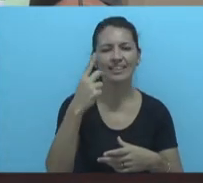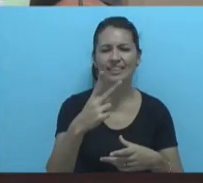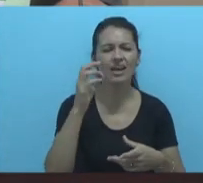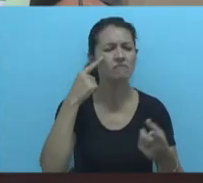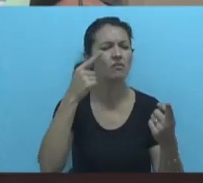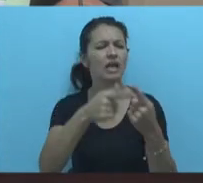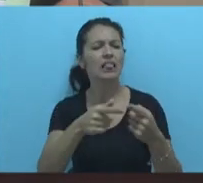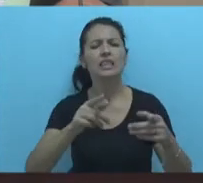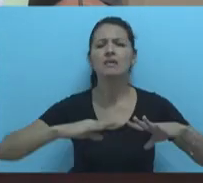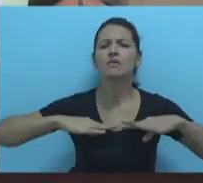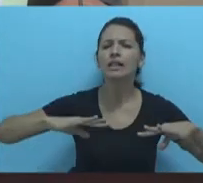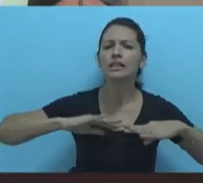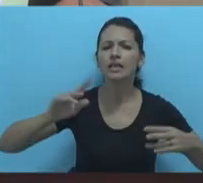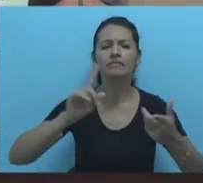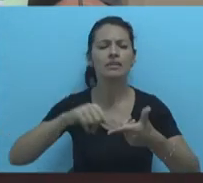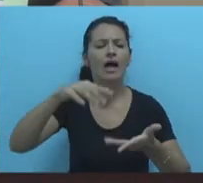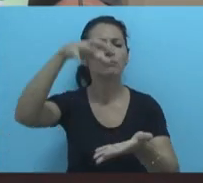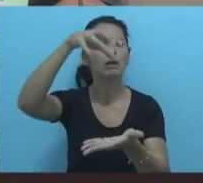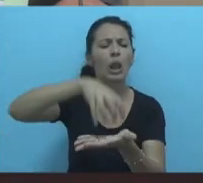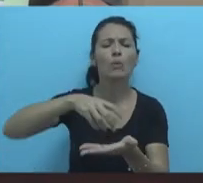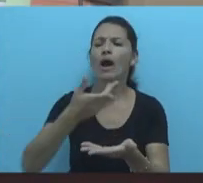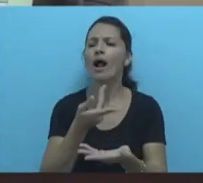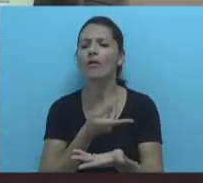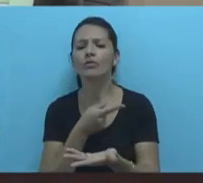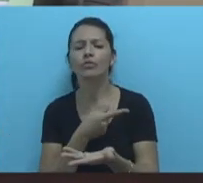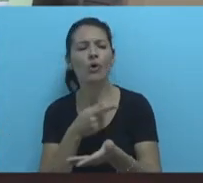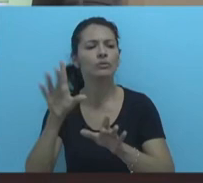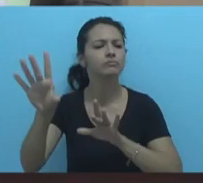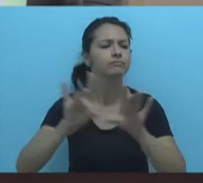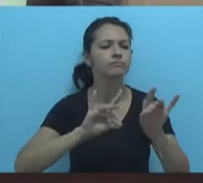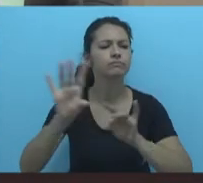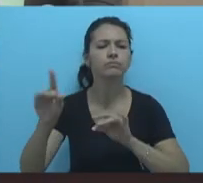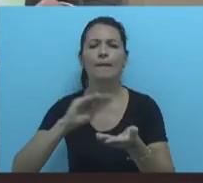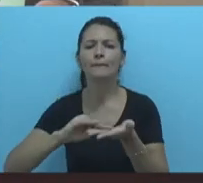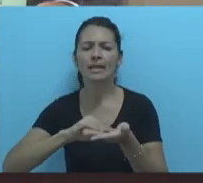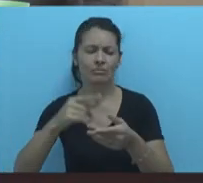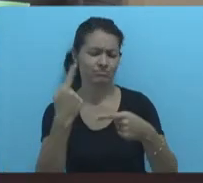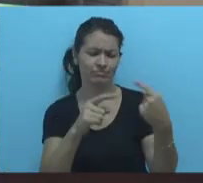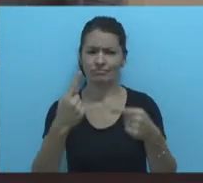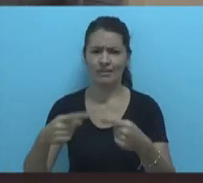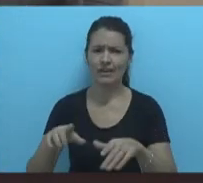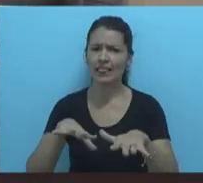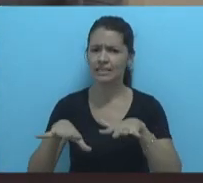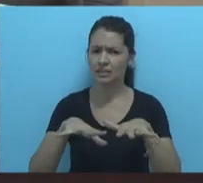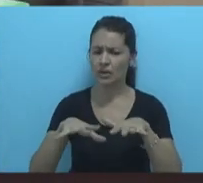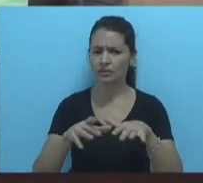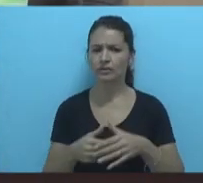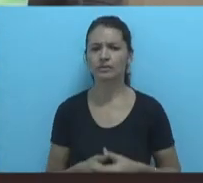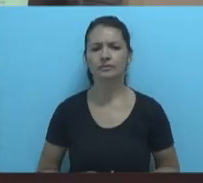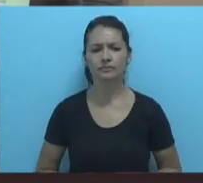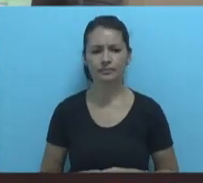actividades desarrolladas, espacios y sedes, así como los criterios de selección, recursos empleados y distribución, sistema de convocatoria a